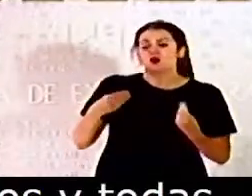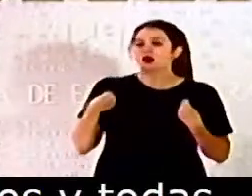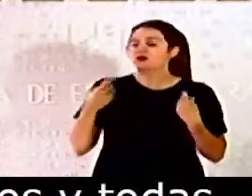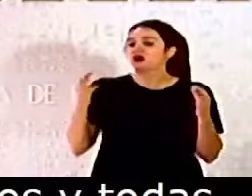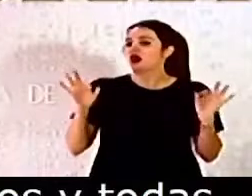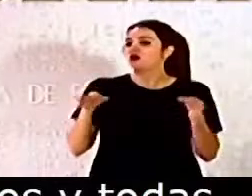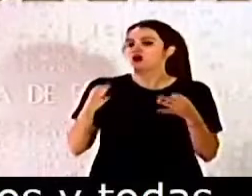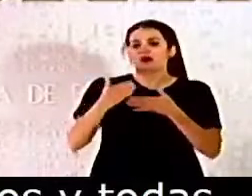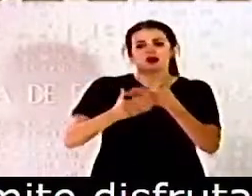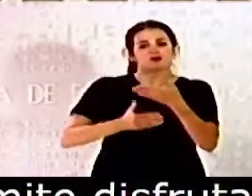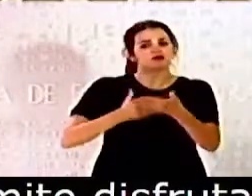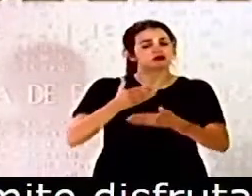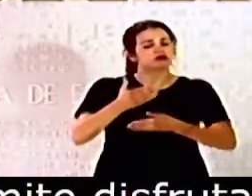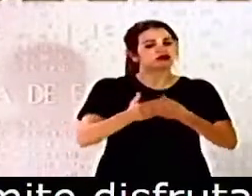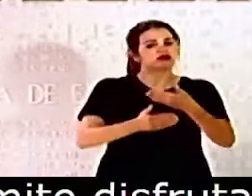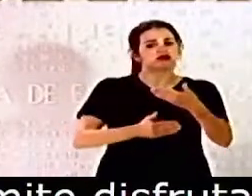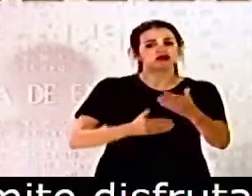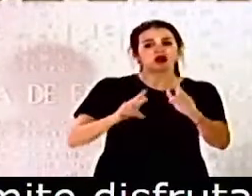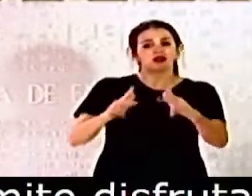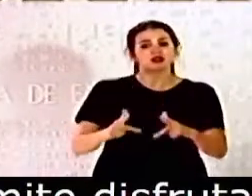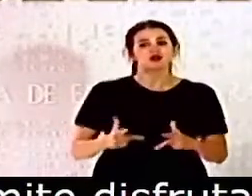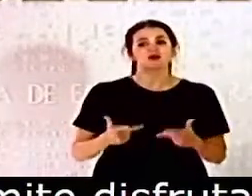normal, pero